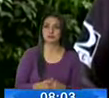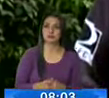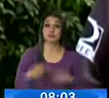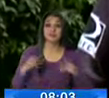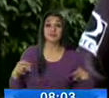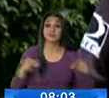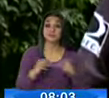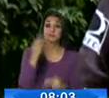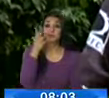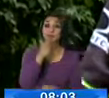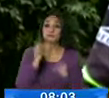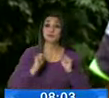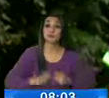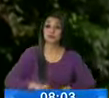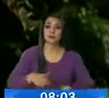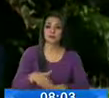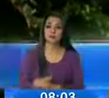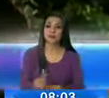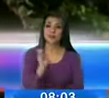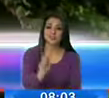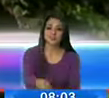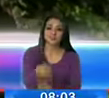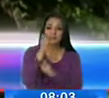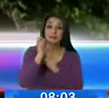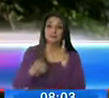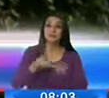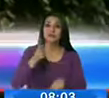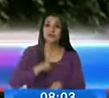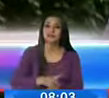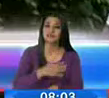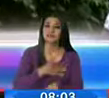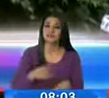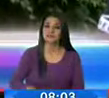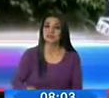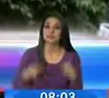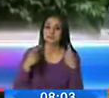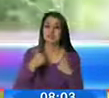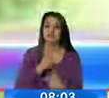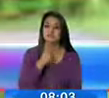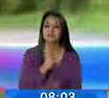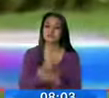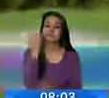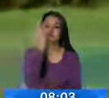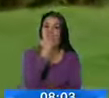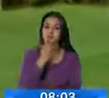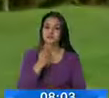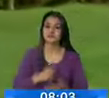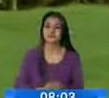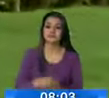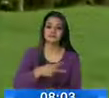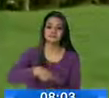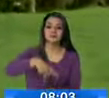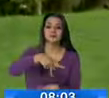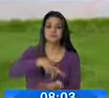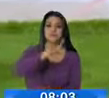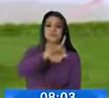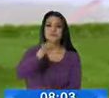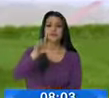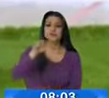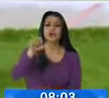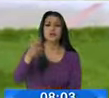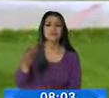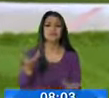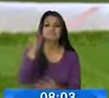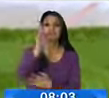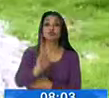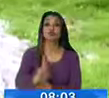natural, de pesca y todo eso. Es la primera vez en mi vida que hago esto y está muy lindo, muy hermoso. La parroquia rural de Yoa está ubicada al suroriente de la